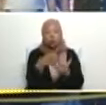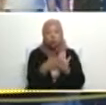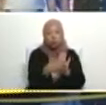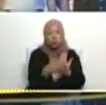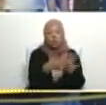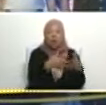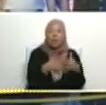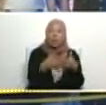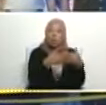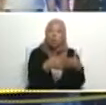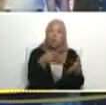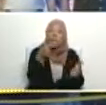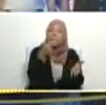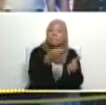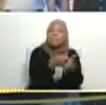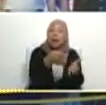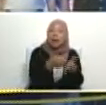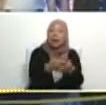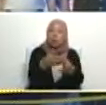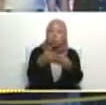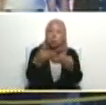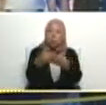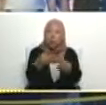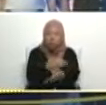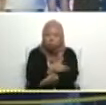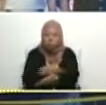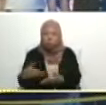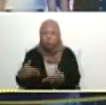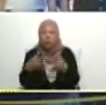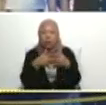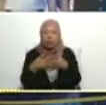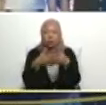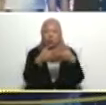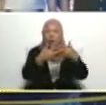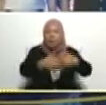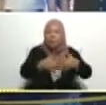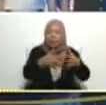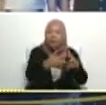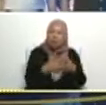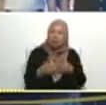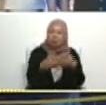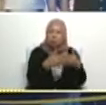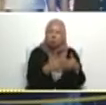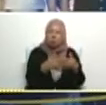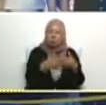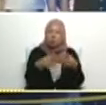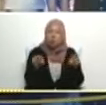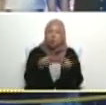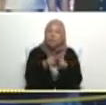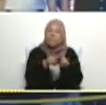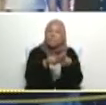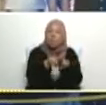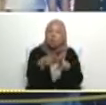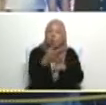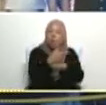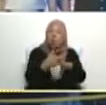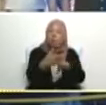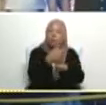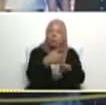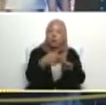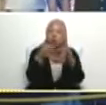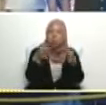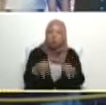financiados por lobbies impresionantes y que van corriendo en paralelo a las líneas del gobierno